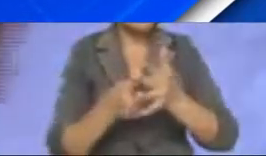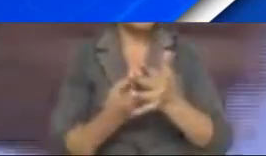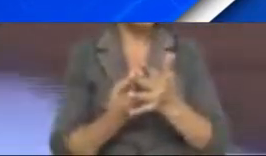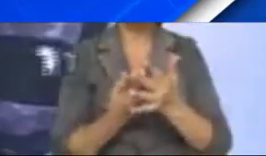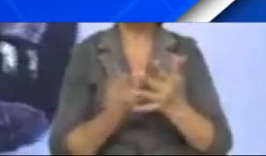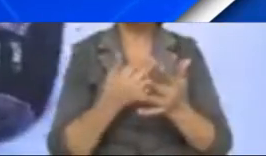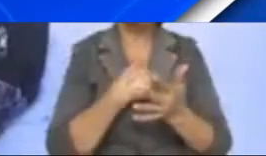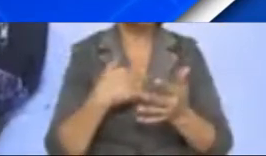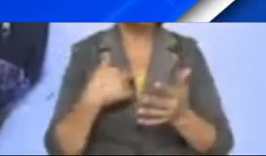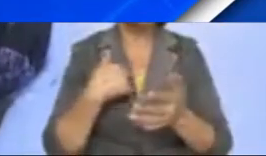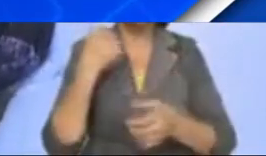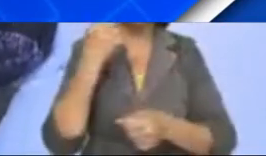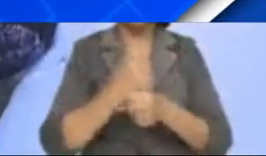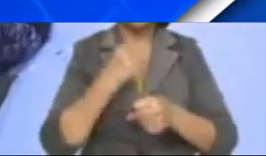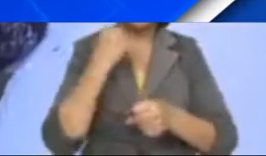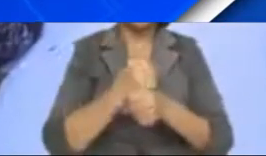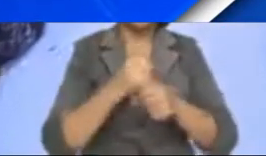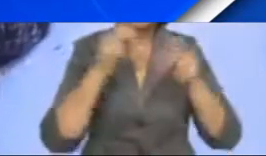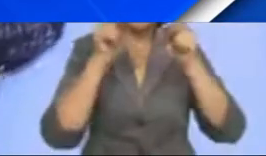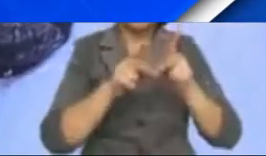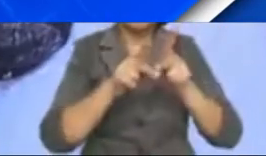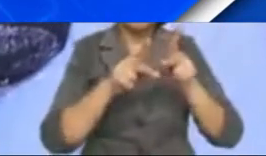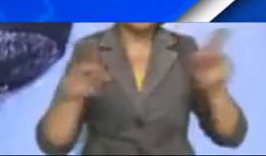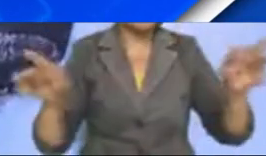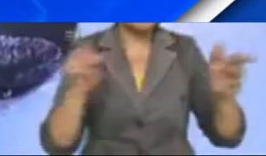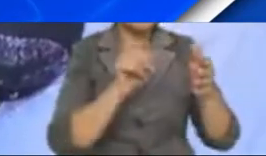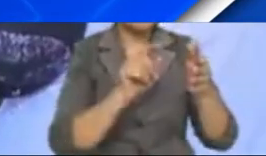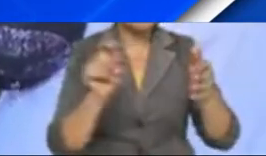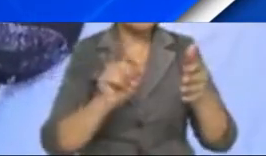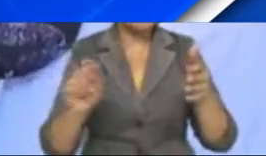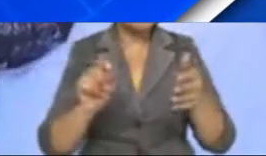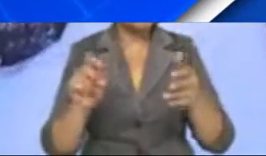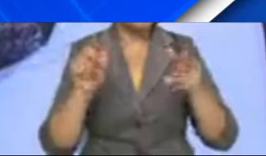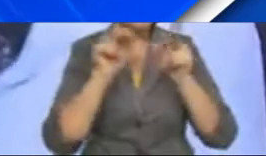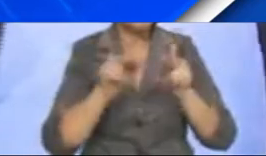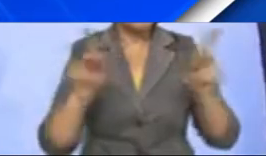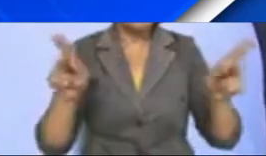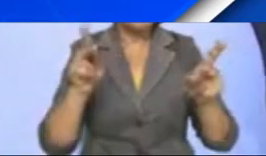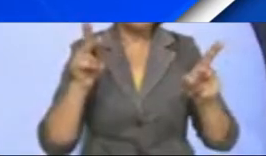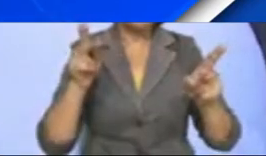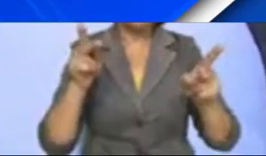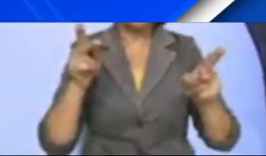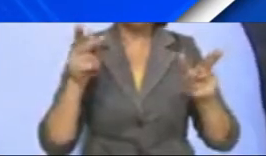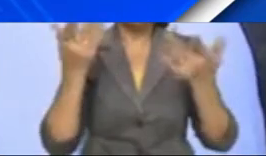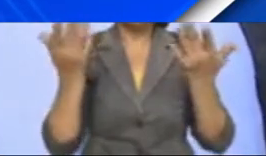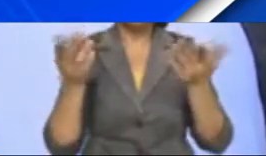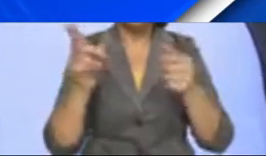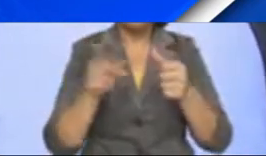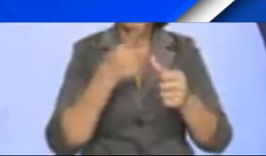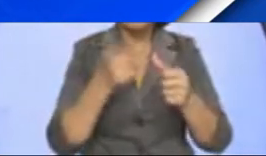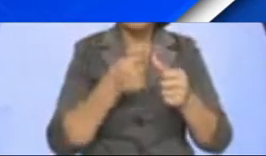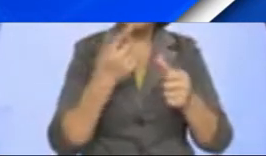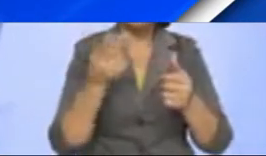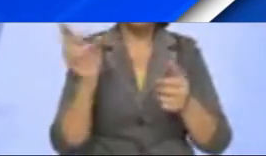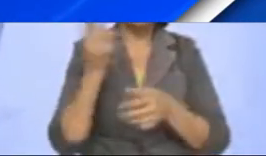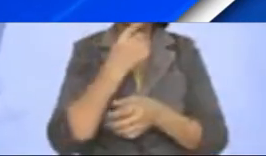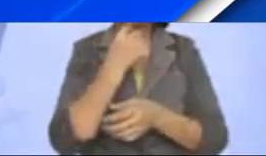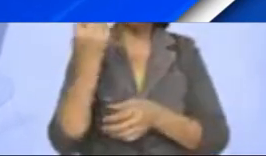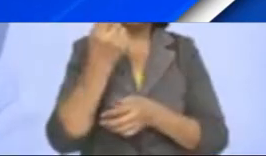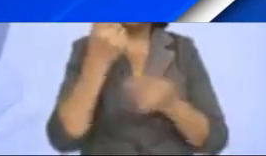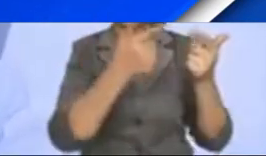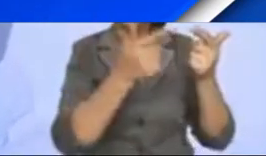completar a aquellos que tenían pendiente la segunda o la tercera dosis, que en el grupo de los niños son tres dosis de la vacuna correspondiente que estamos